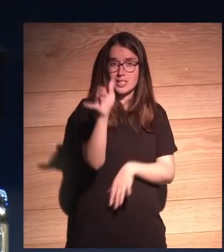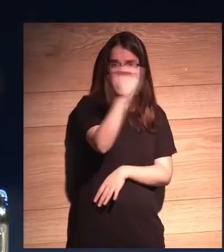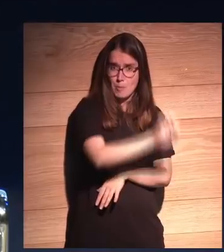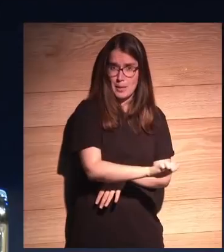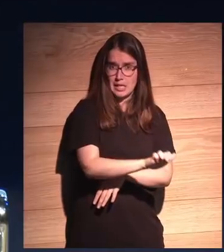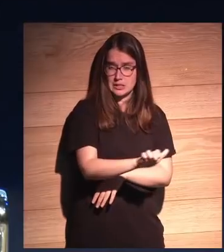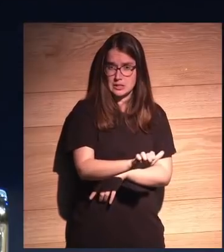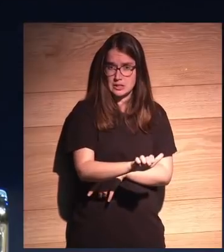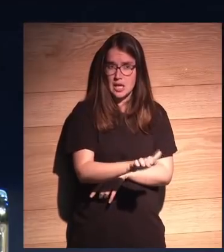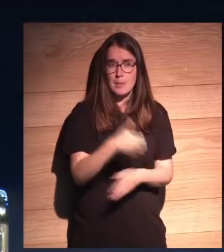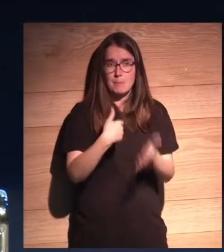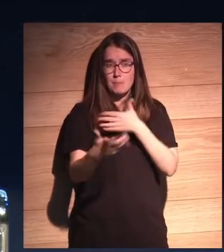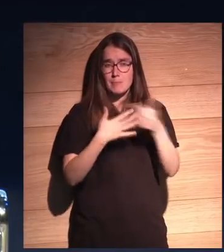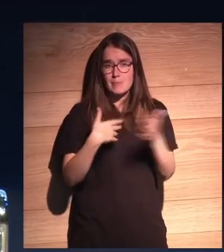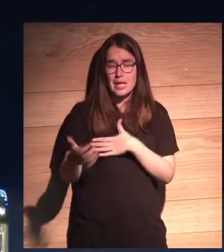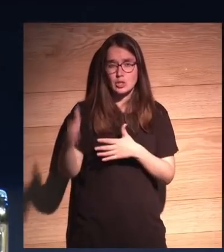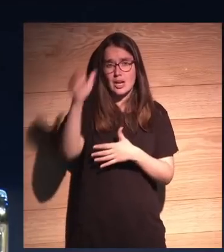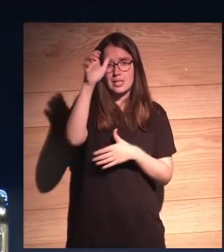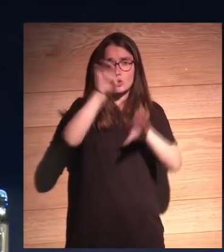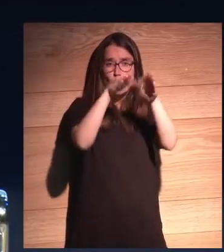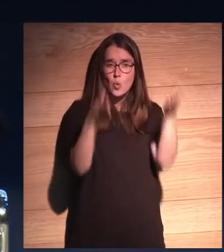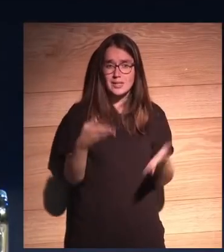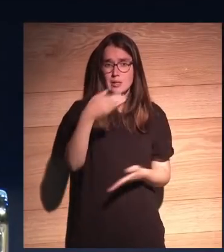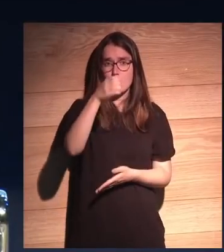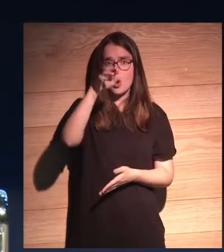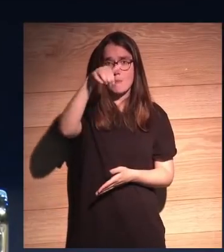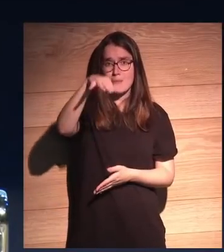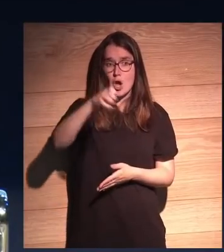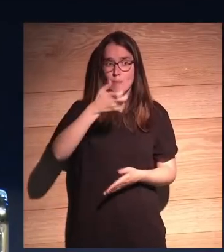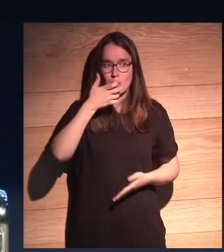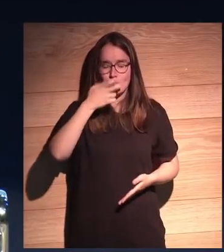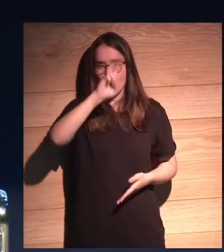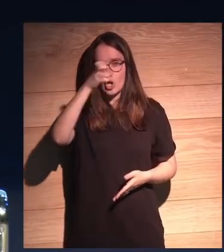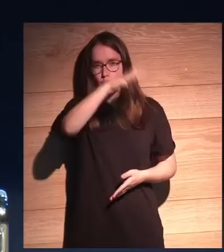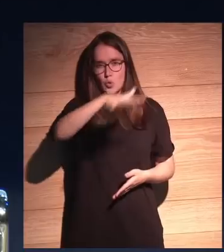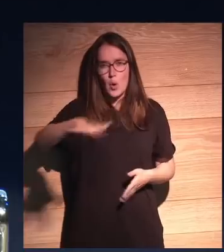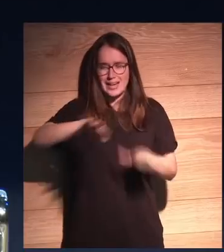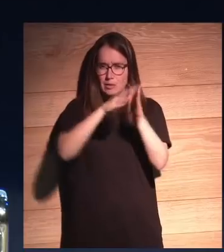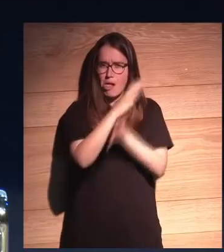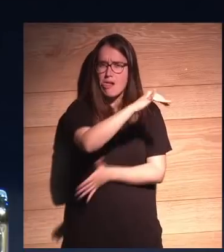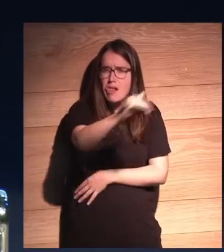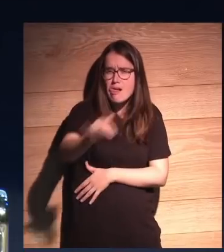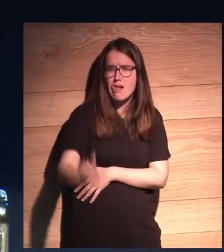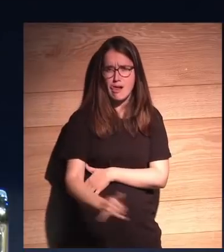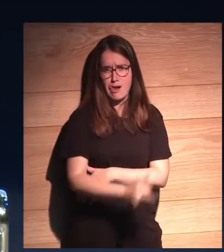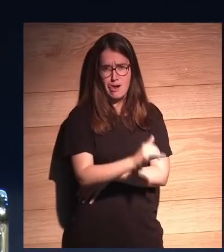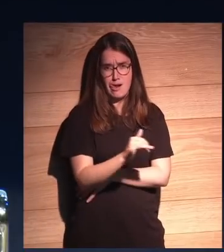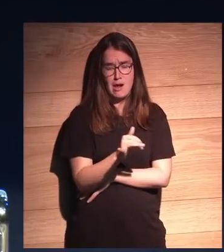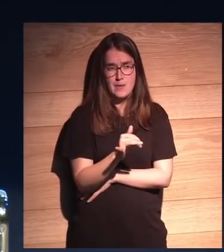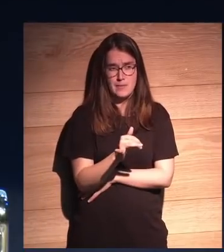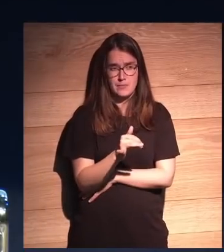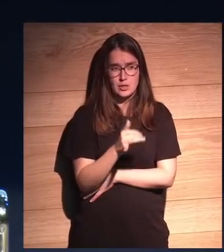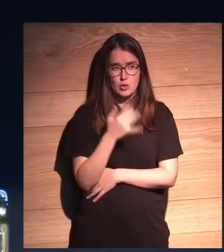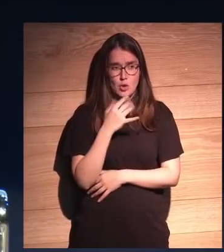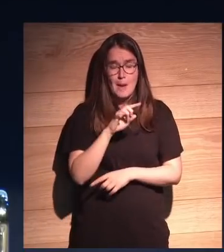europeas, hay manos en las cuevas de Borneo, por ejemplo, en otros muchos lugares del mundo, es como